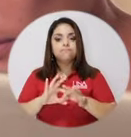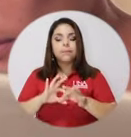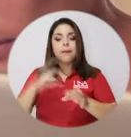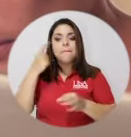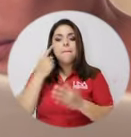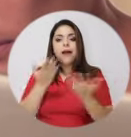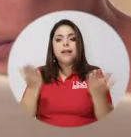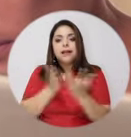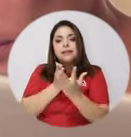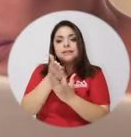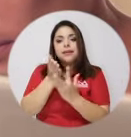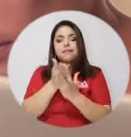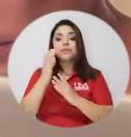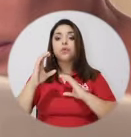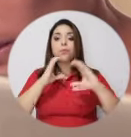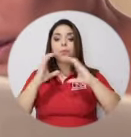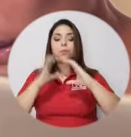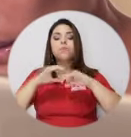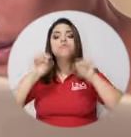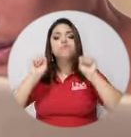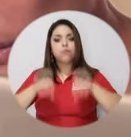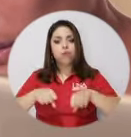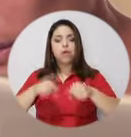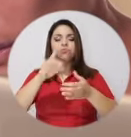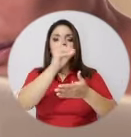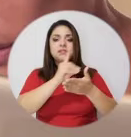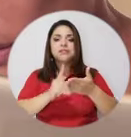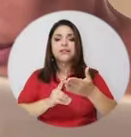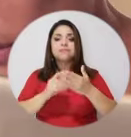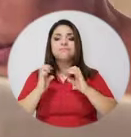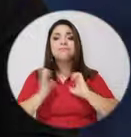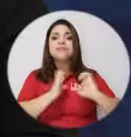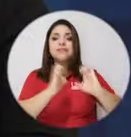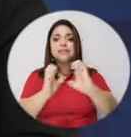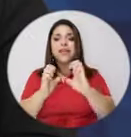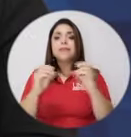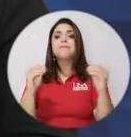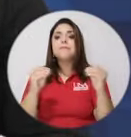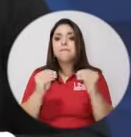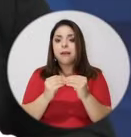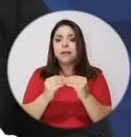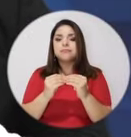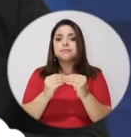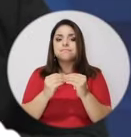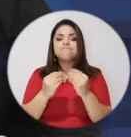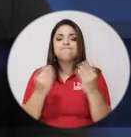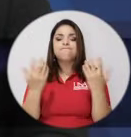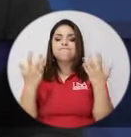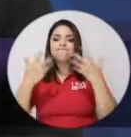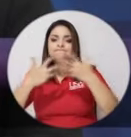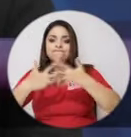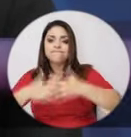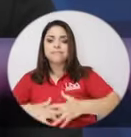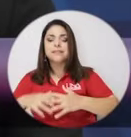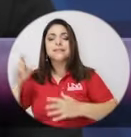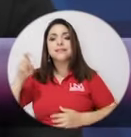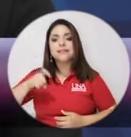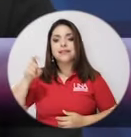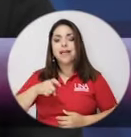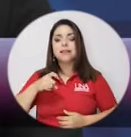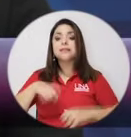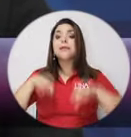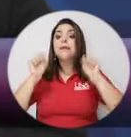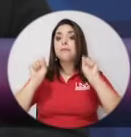acercar estos dos espacios para que a través de esa comunicación podamos diseñar estrategias a la